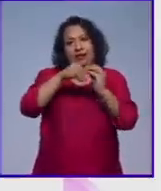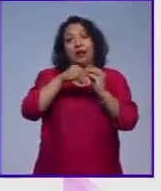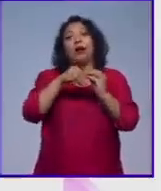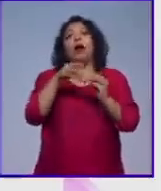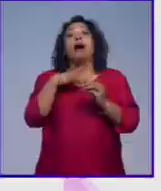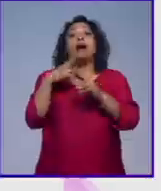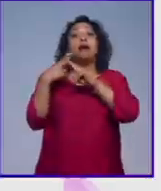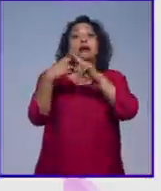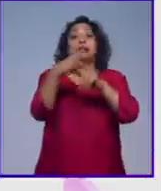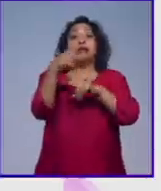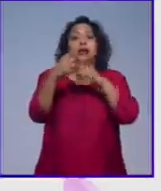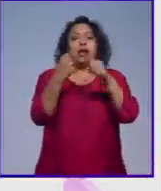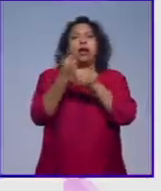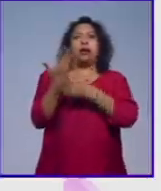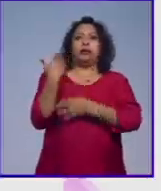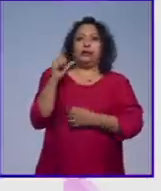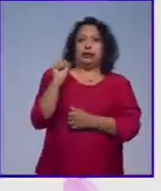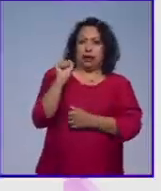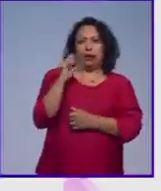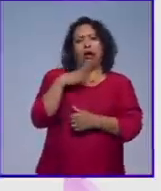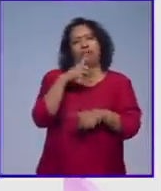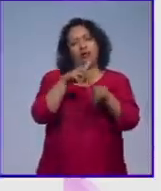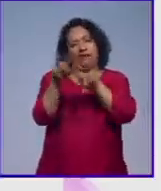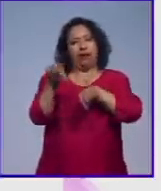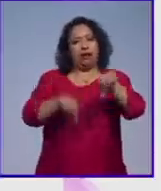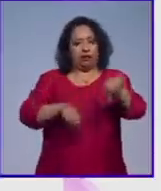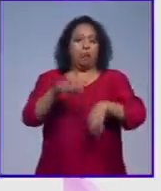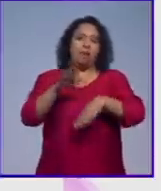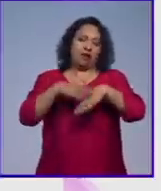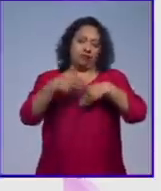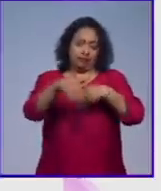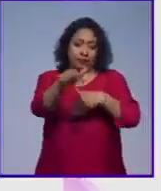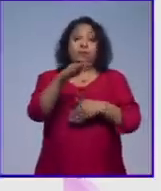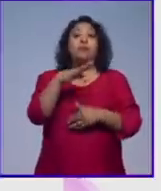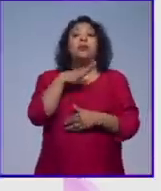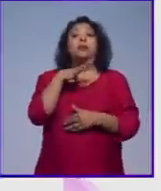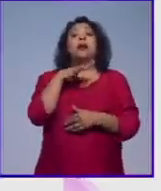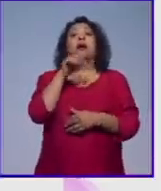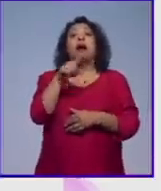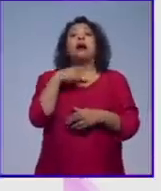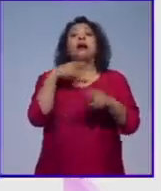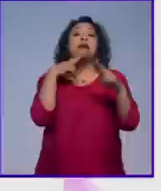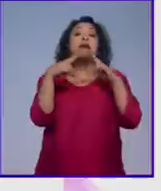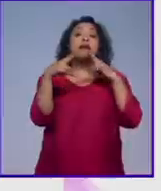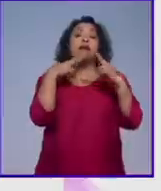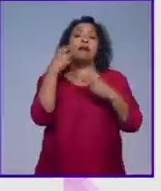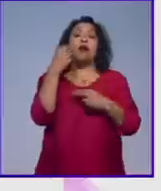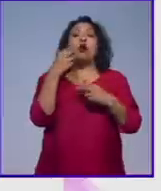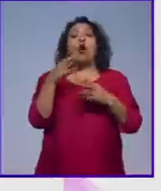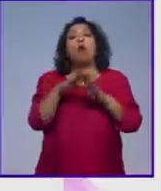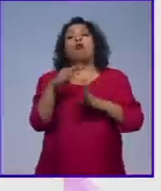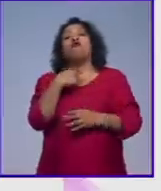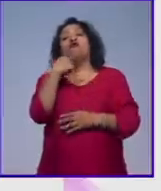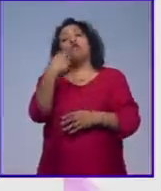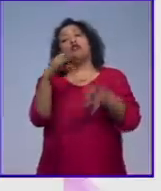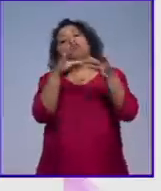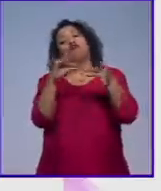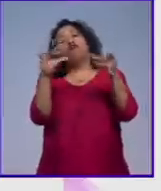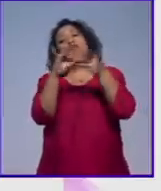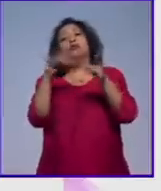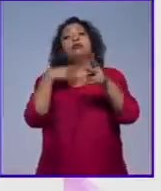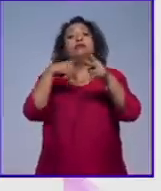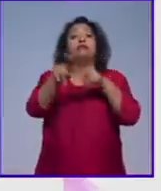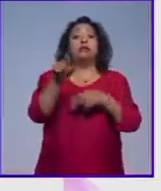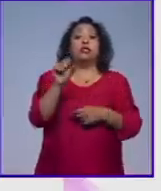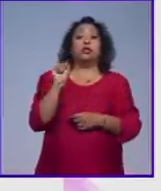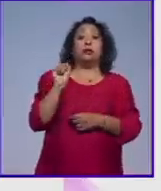el centenario fue el sábado. Bueno, hay muchas actividades, ya les diremos más, pero de ahí también tenemos narración oral. Efectivamente. Arrancó ya este fin de semana en el Palacio de